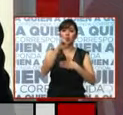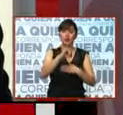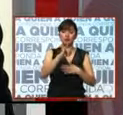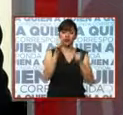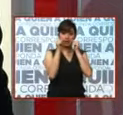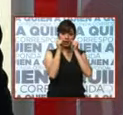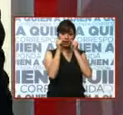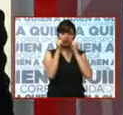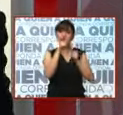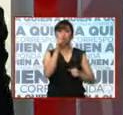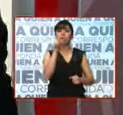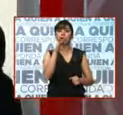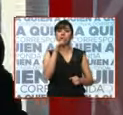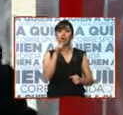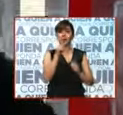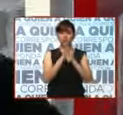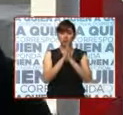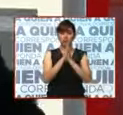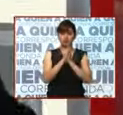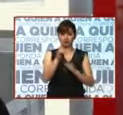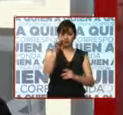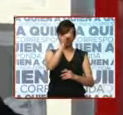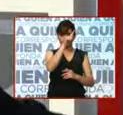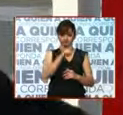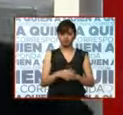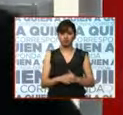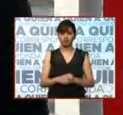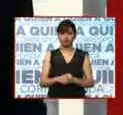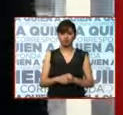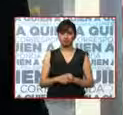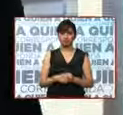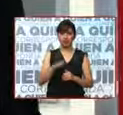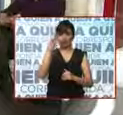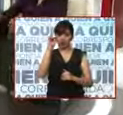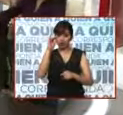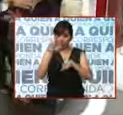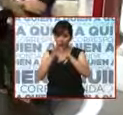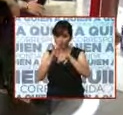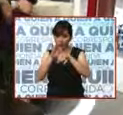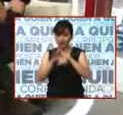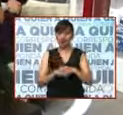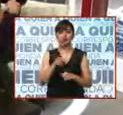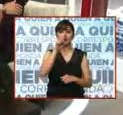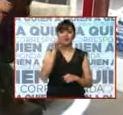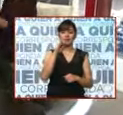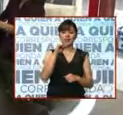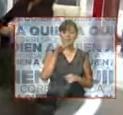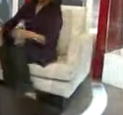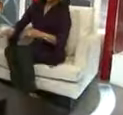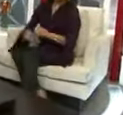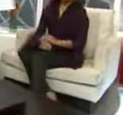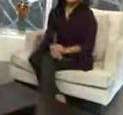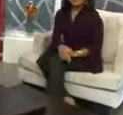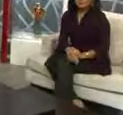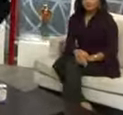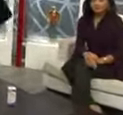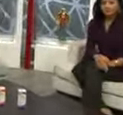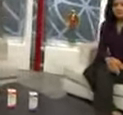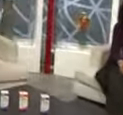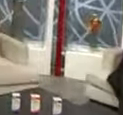atención. Con Samia, sobre la respuesta de la casa. Déjame que despido a la doctora y me voy con Samia. Hasta luego, Imelda. Gracias. Un gusto saludarte. Hasta luego. Igualmente. Samia, ¿qué